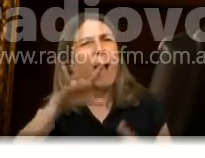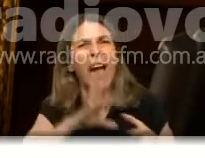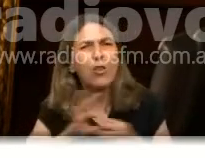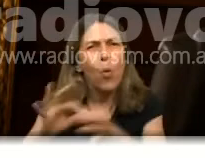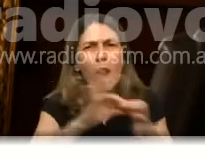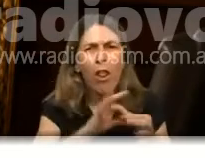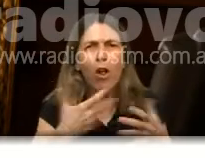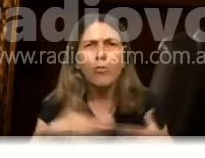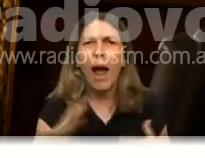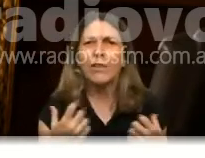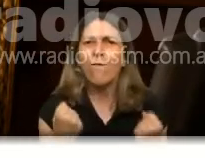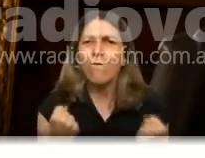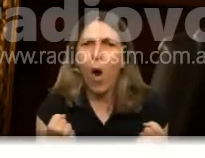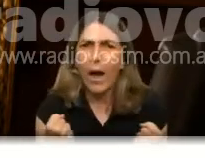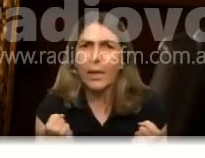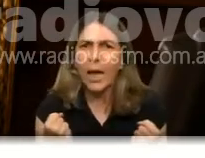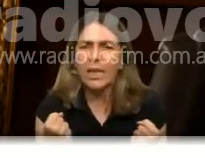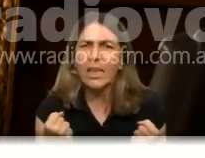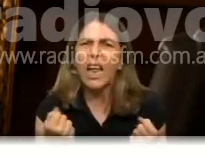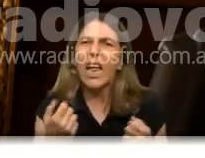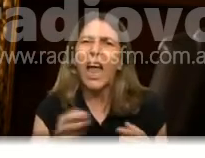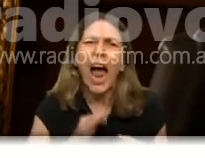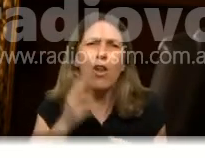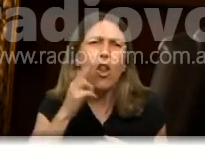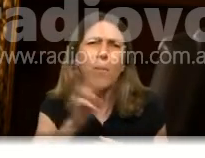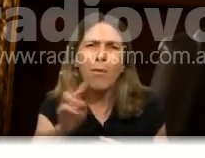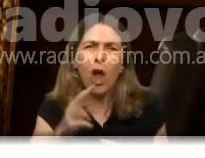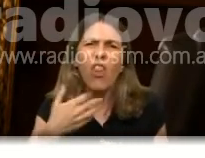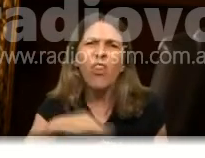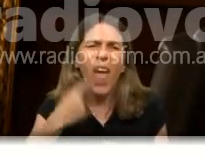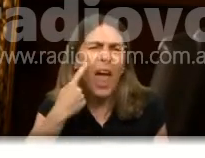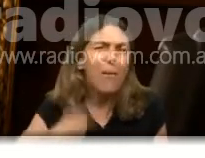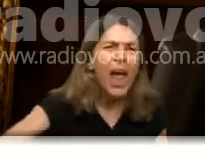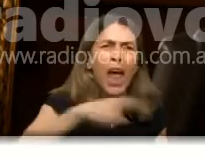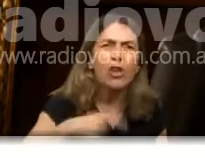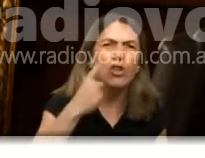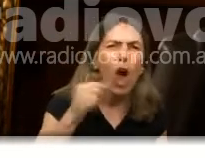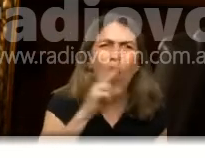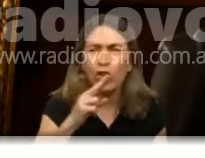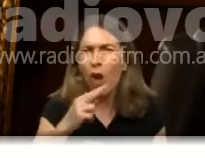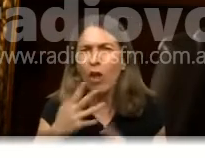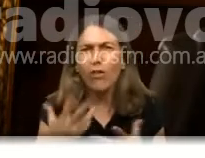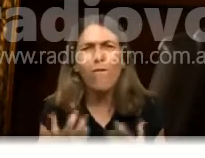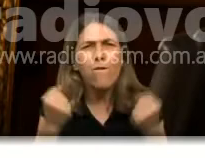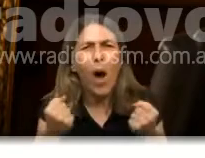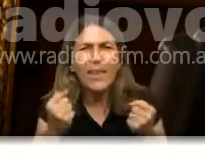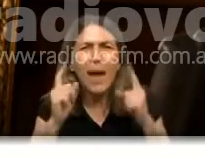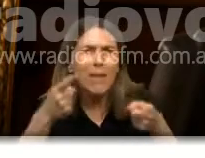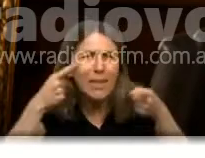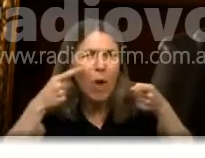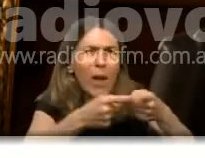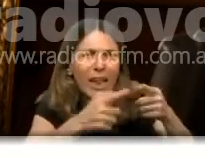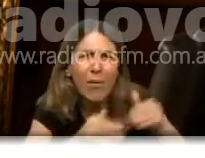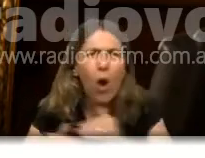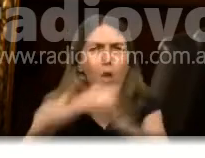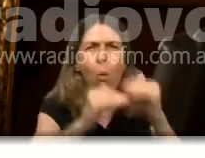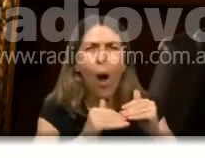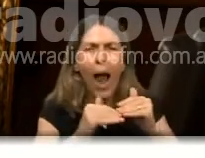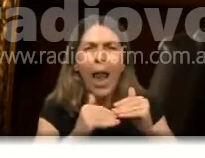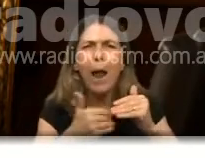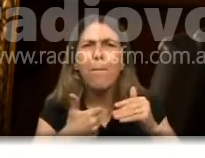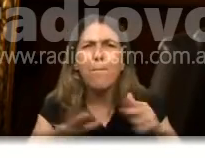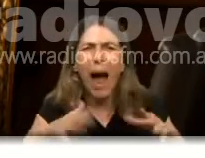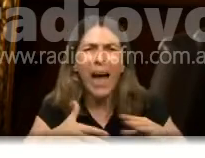fuertes nos tiene que encontrar a todos y todas empujando para el mismo lado necesitamos juntar